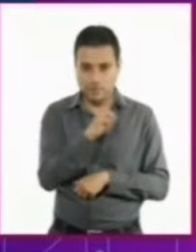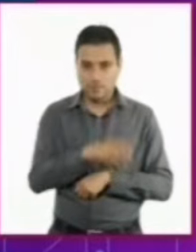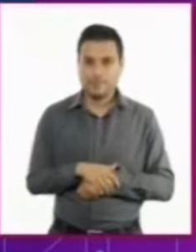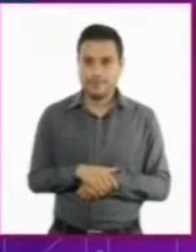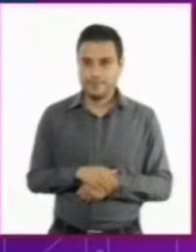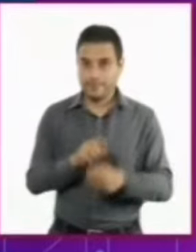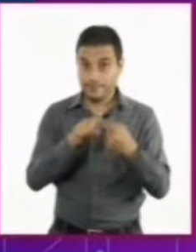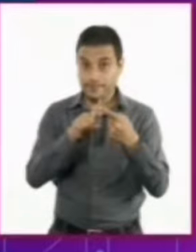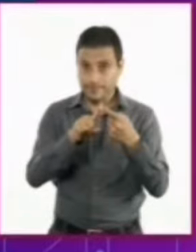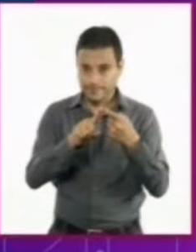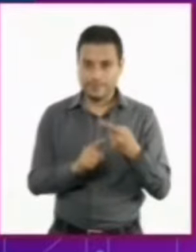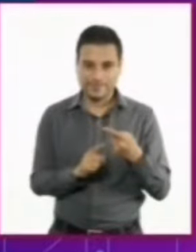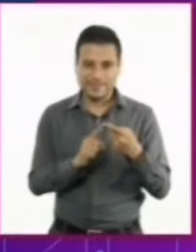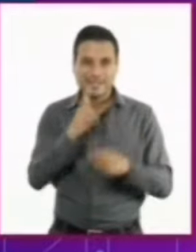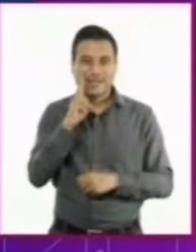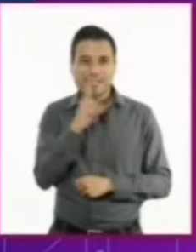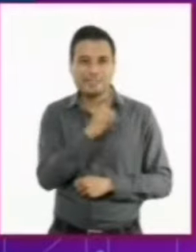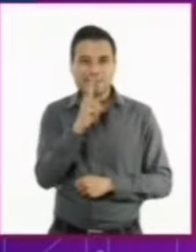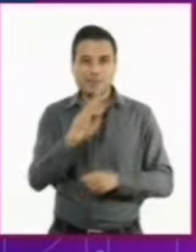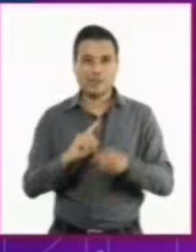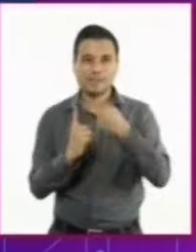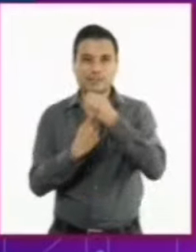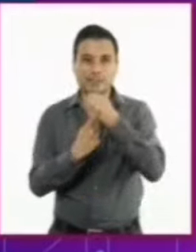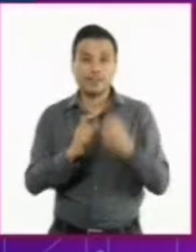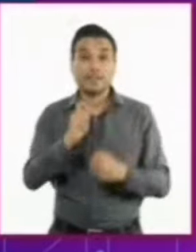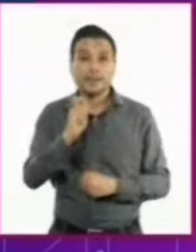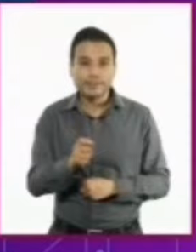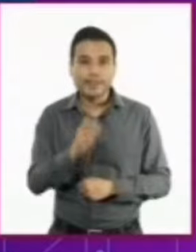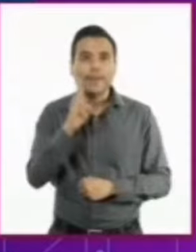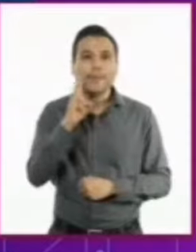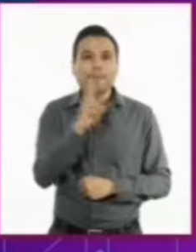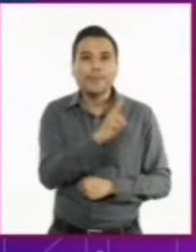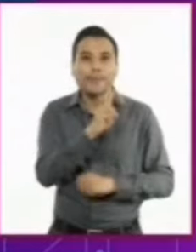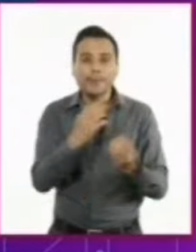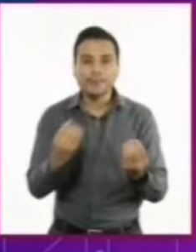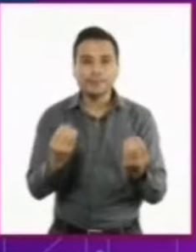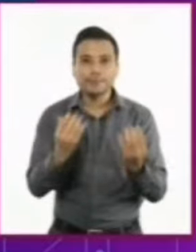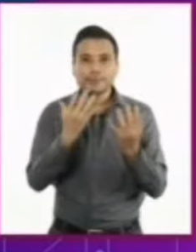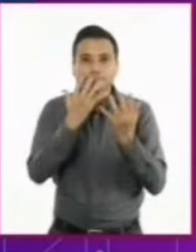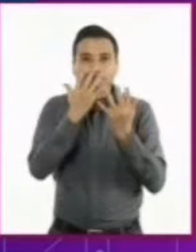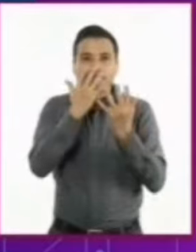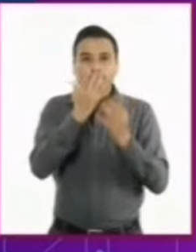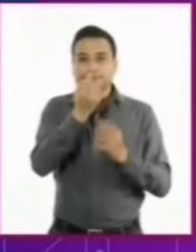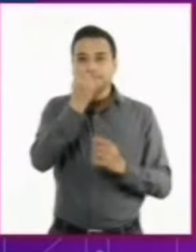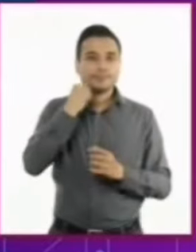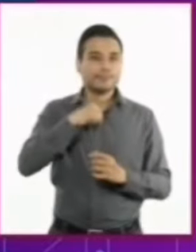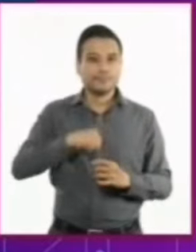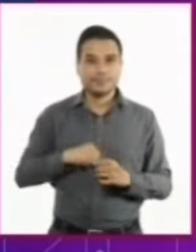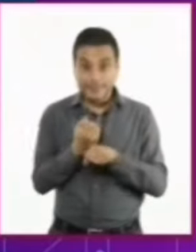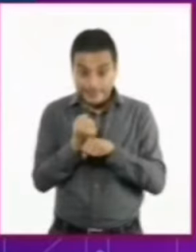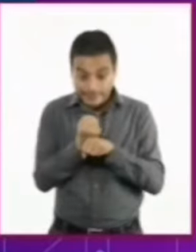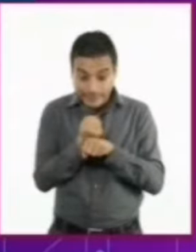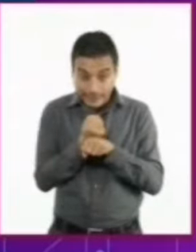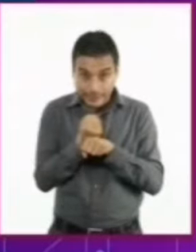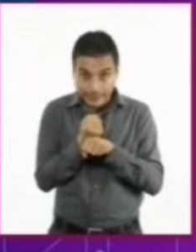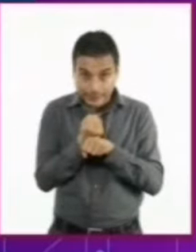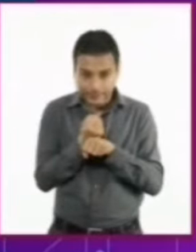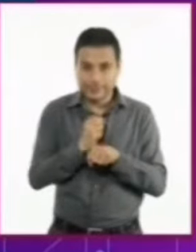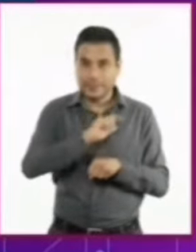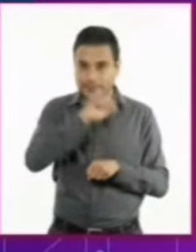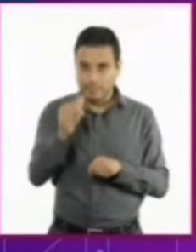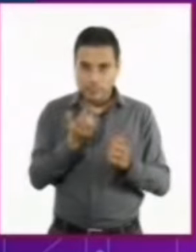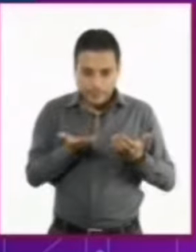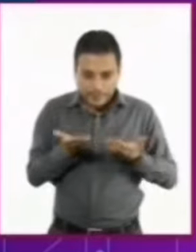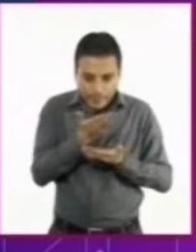la respiración externa, que es la entrada de oxígeno a los órganos respiratorios y de ahí a la sangre, donde tiene lugar un